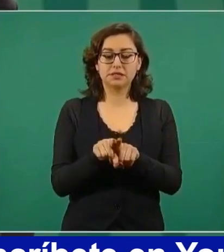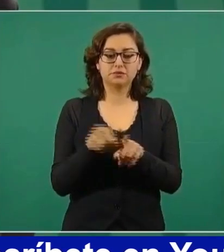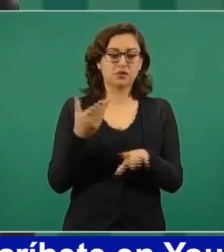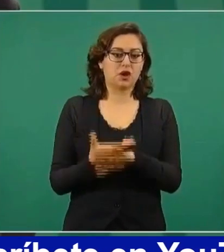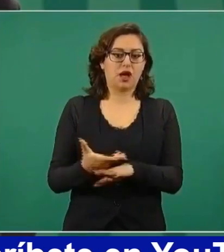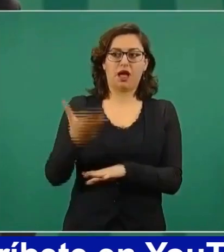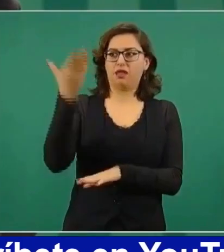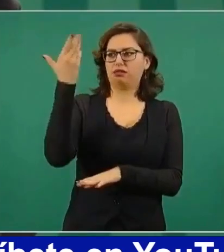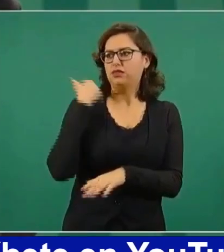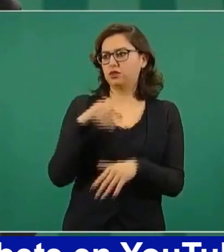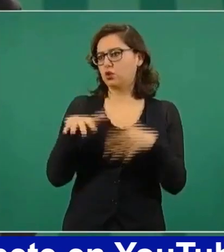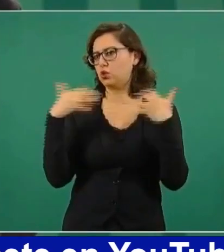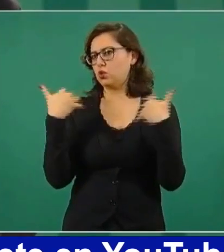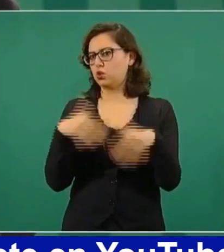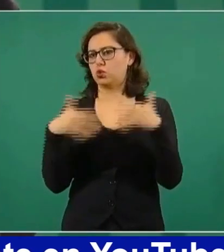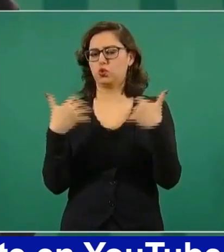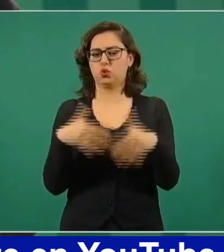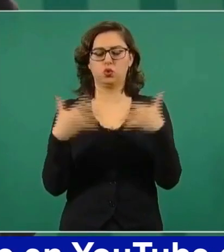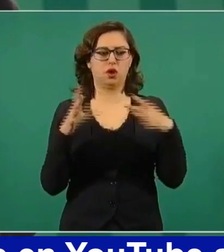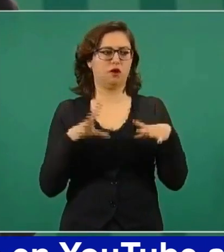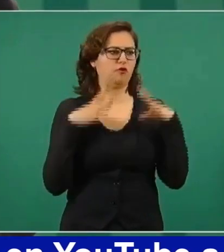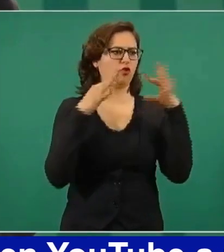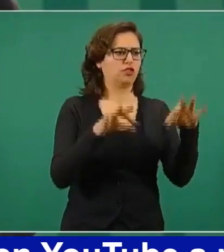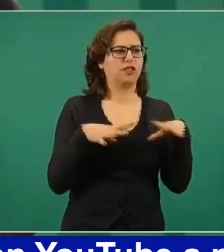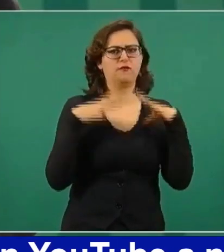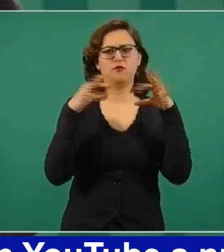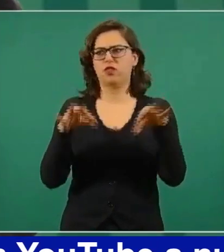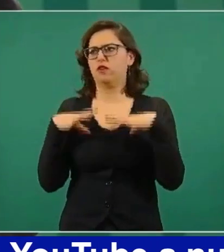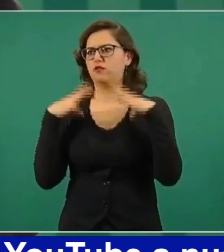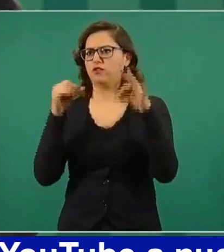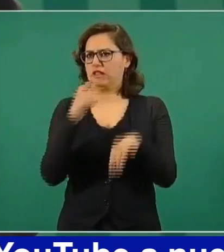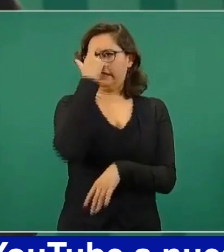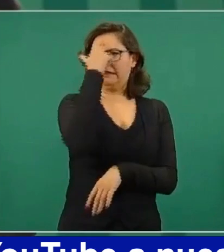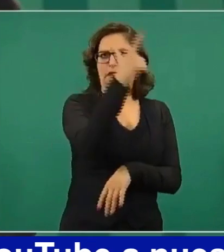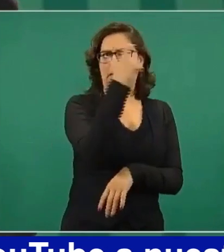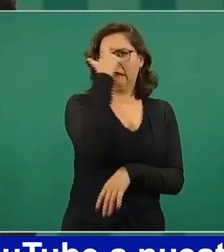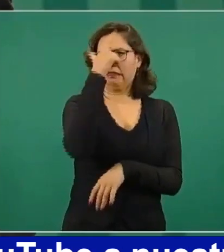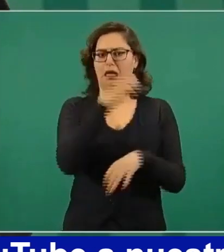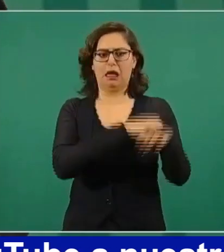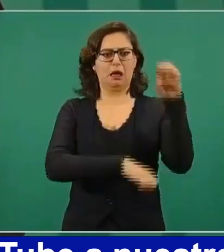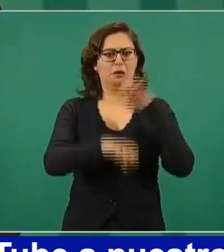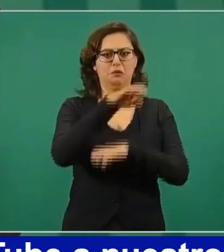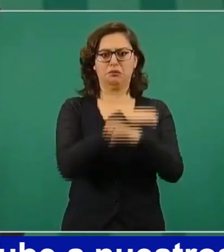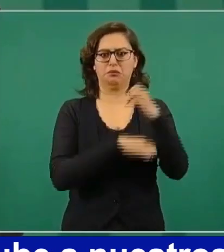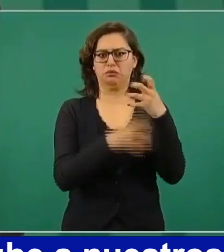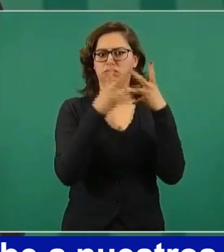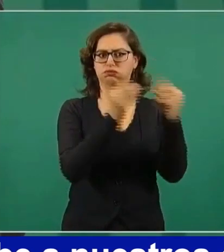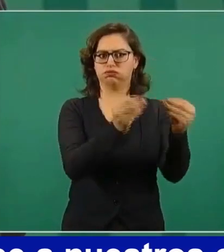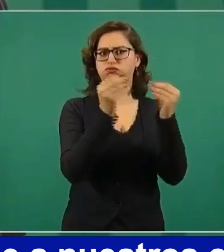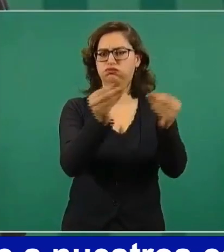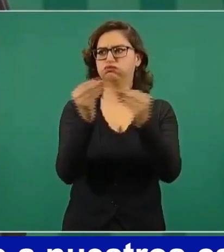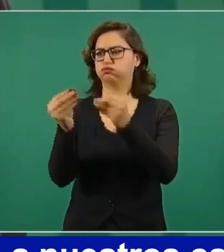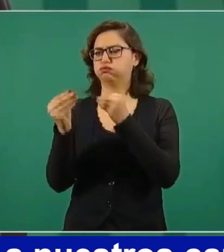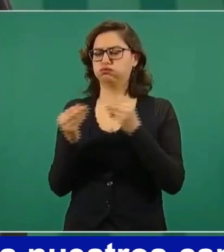creaban empresas, surgían empresas, nacían empresas como hongos después de la lluvia.